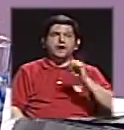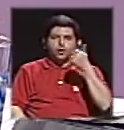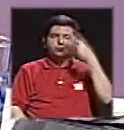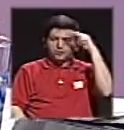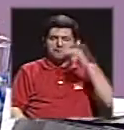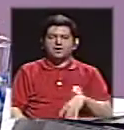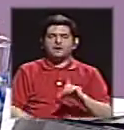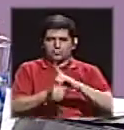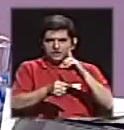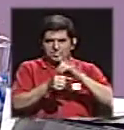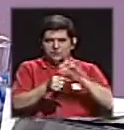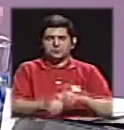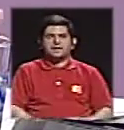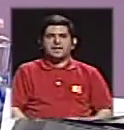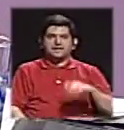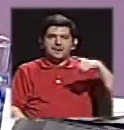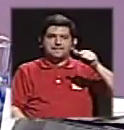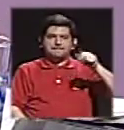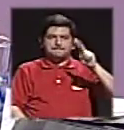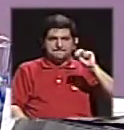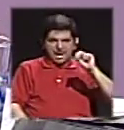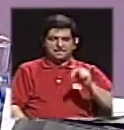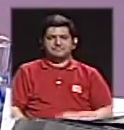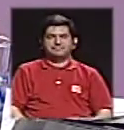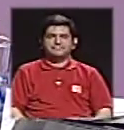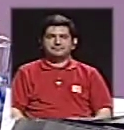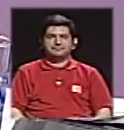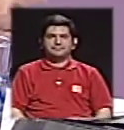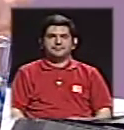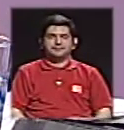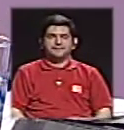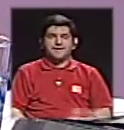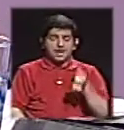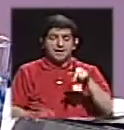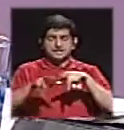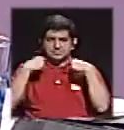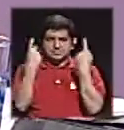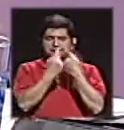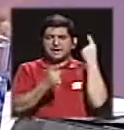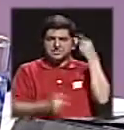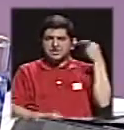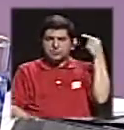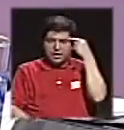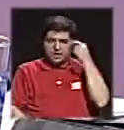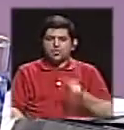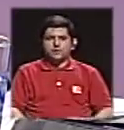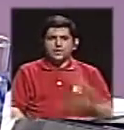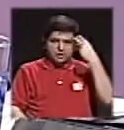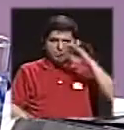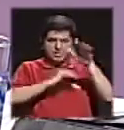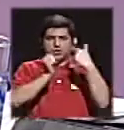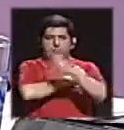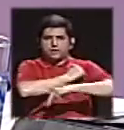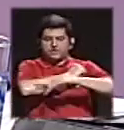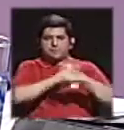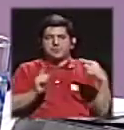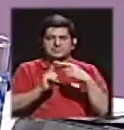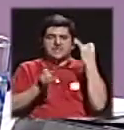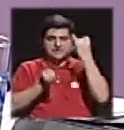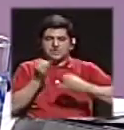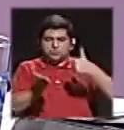una legisladora del PAN, del partido que estuvo en el gobierno de México, de todo el país hasta esta